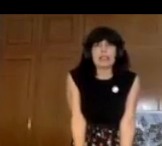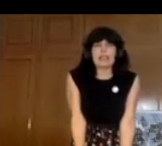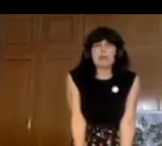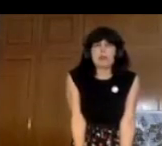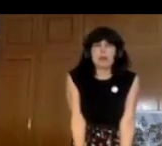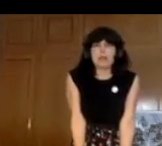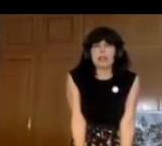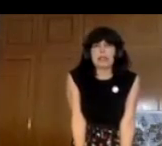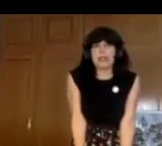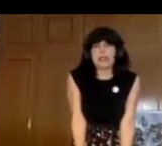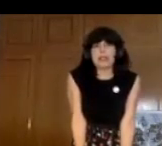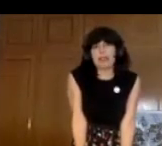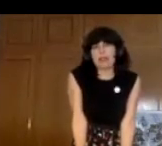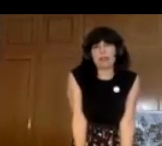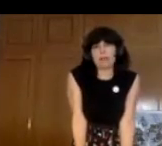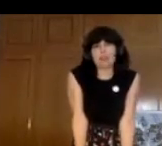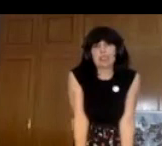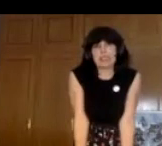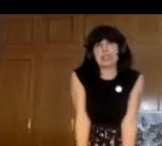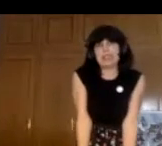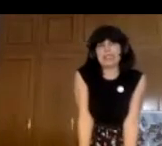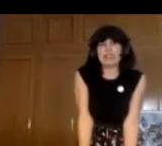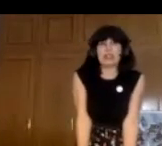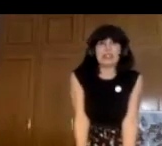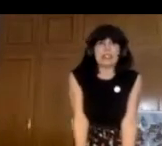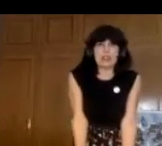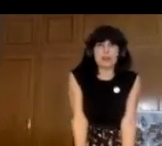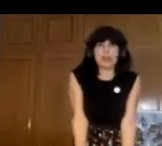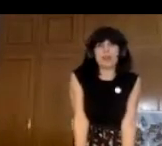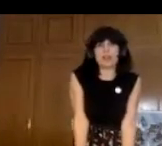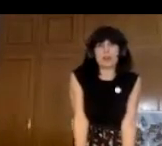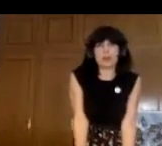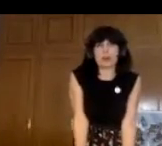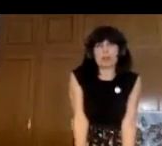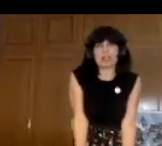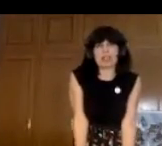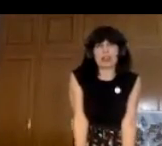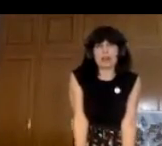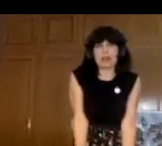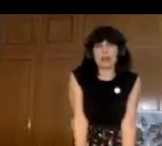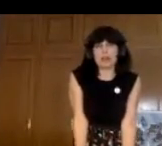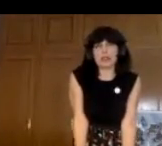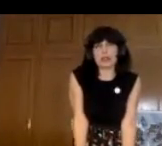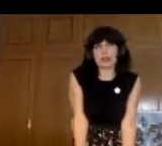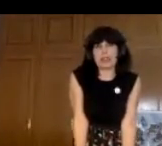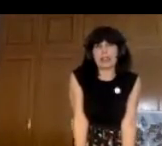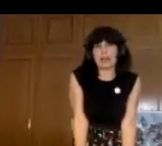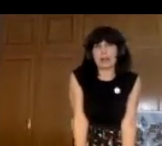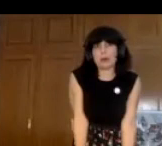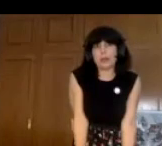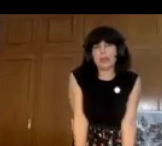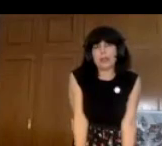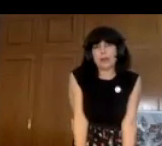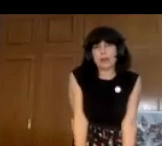Este dibujo, que se lo debemos el diseño a César Astudillo, que es una persona que colabora con nosotros muy a